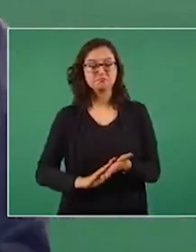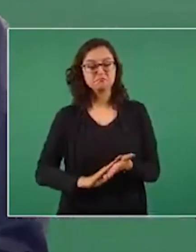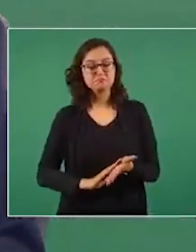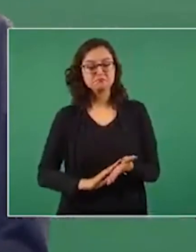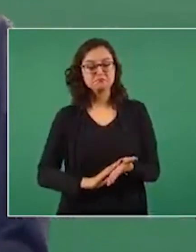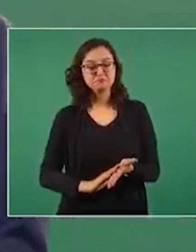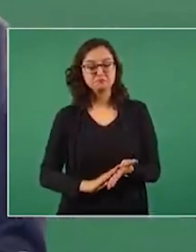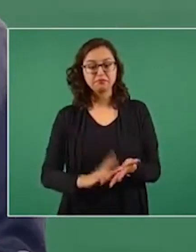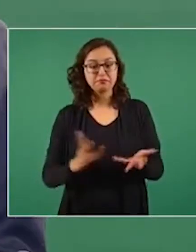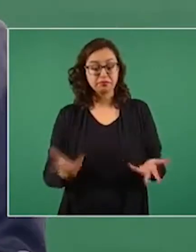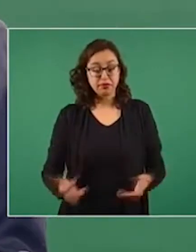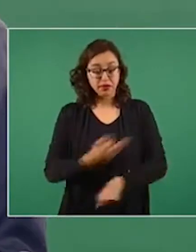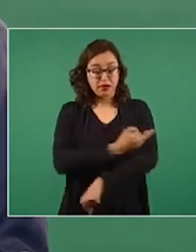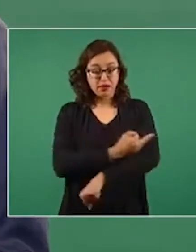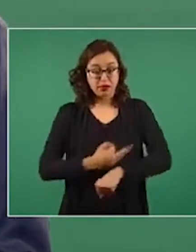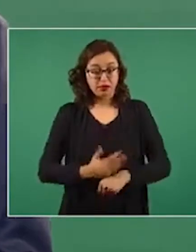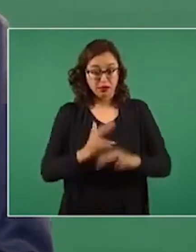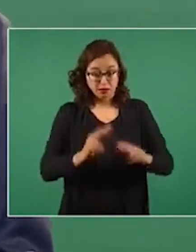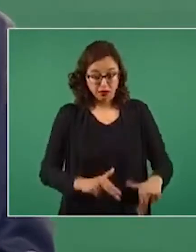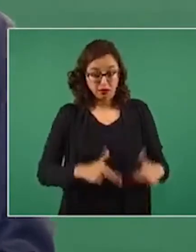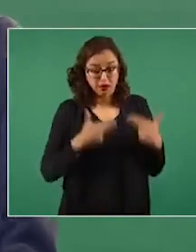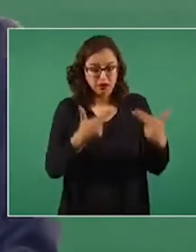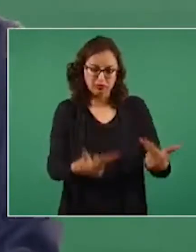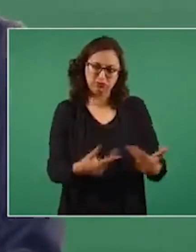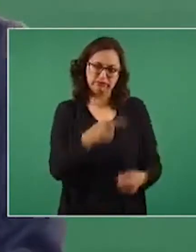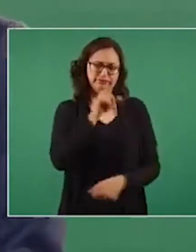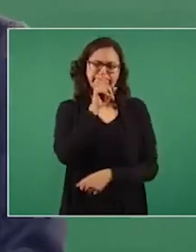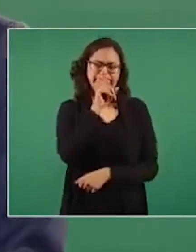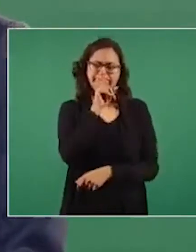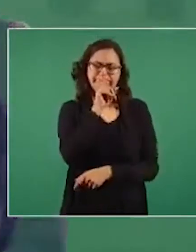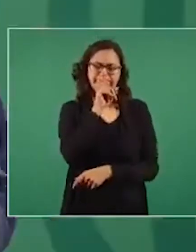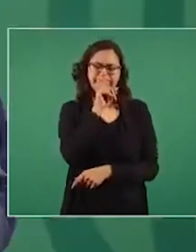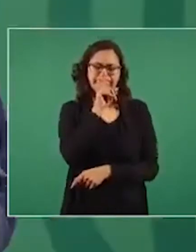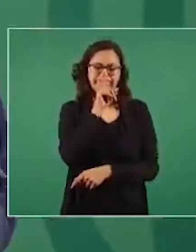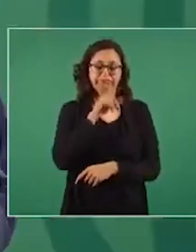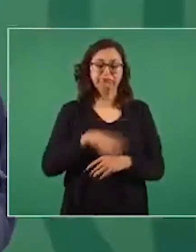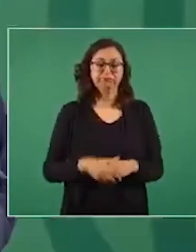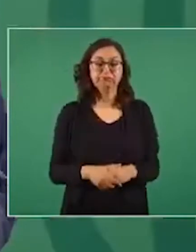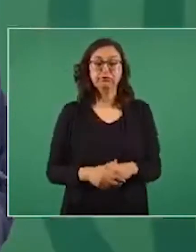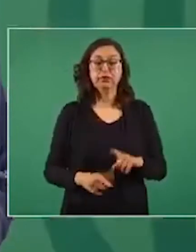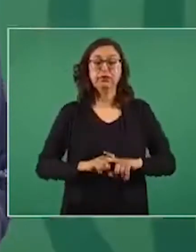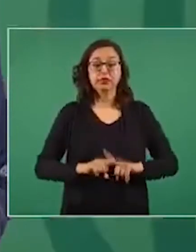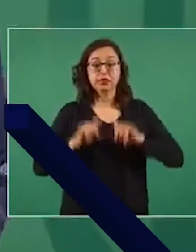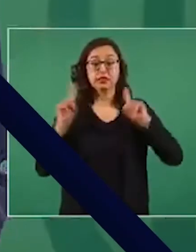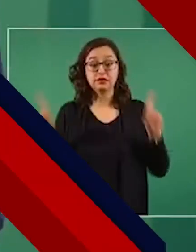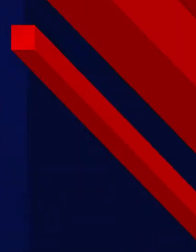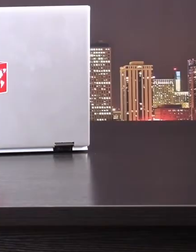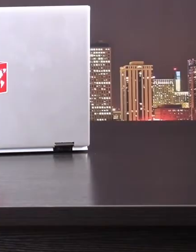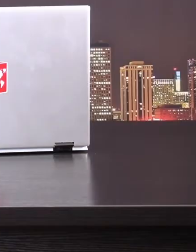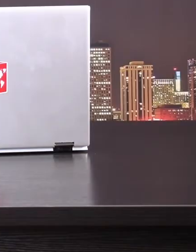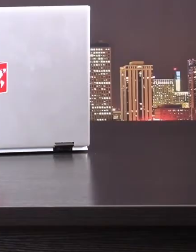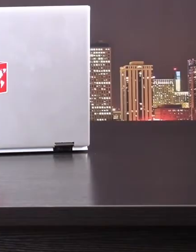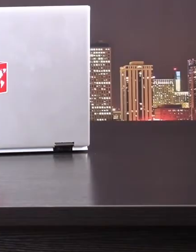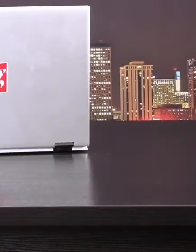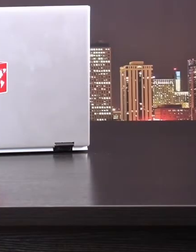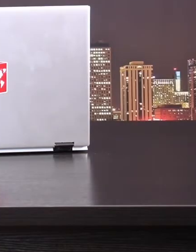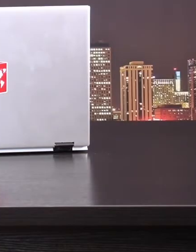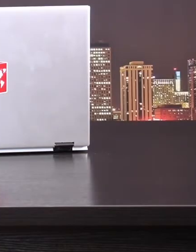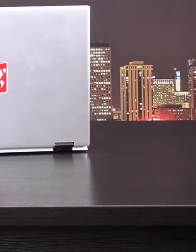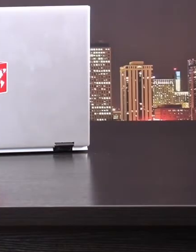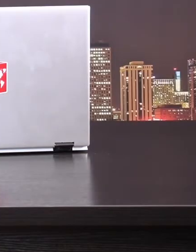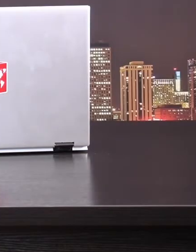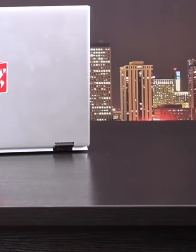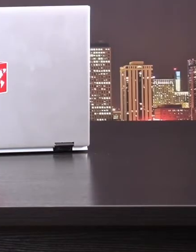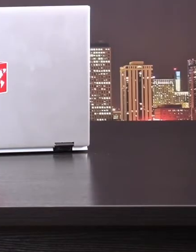no se le heredan a los hijos pero la deuda pública así nuestro